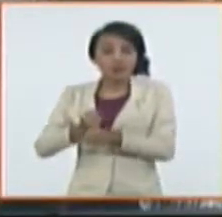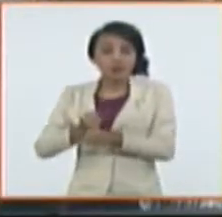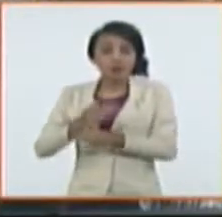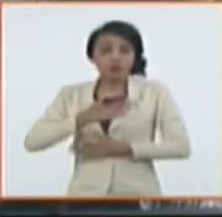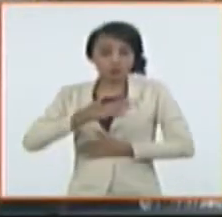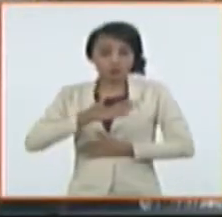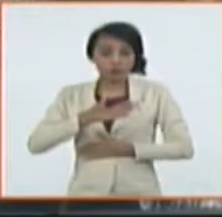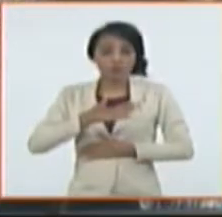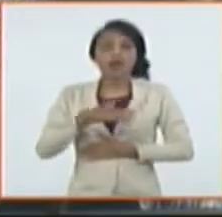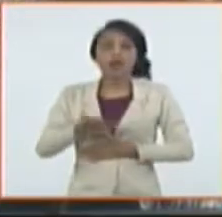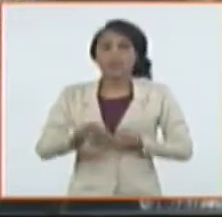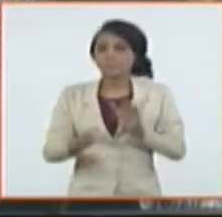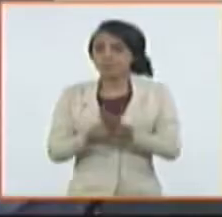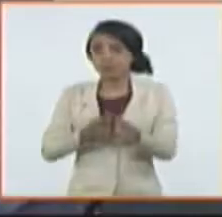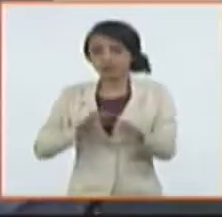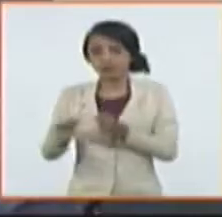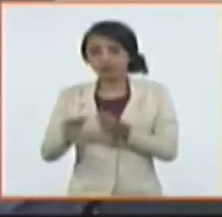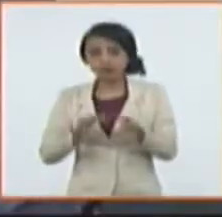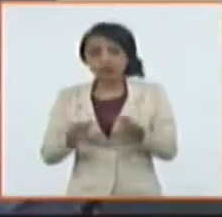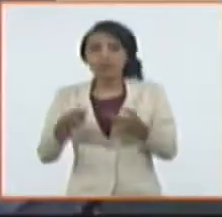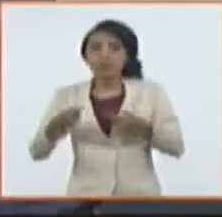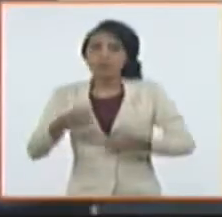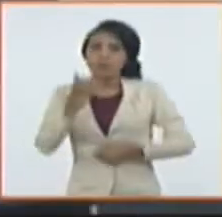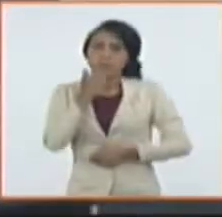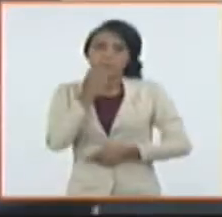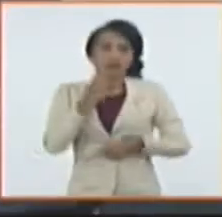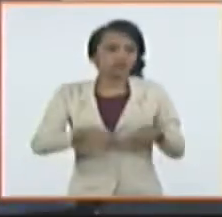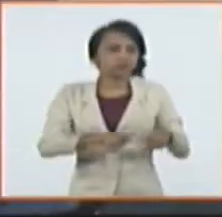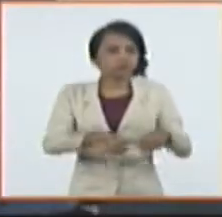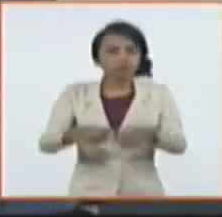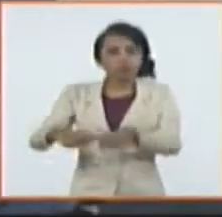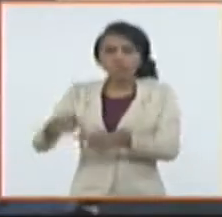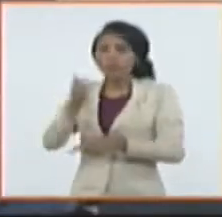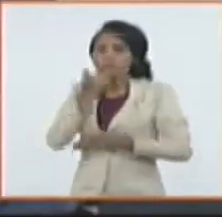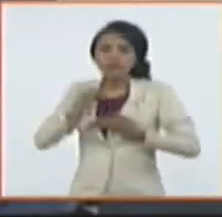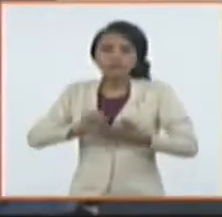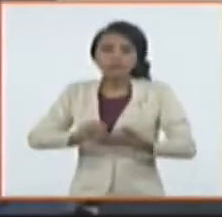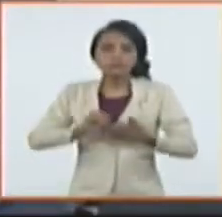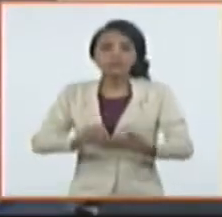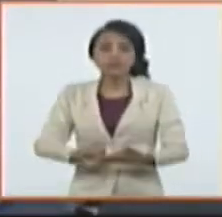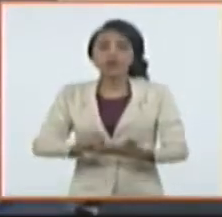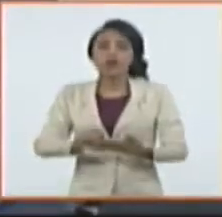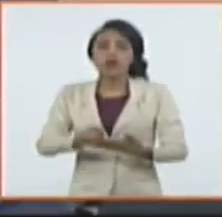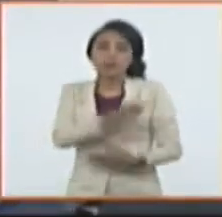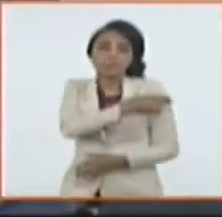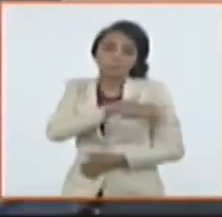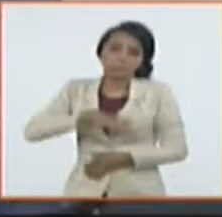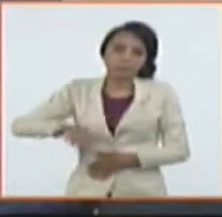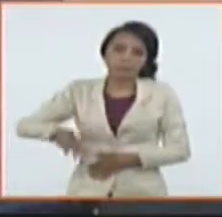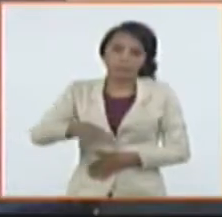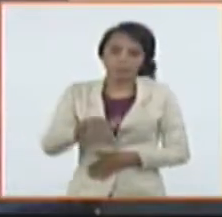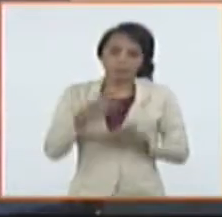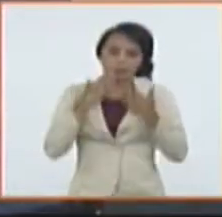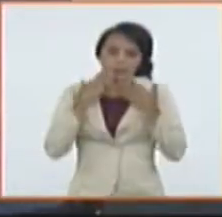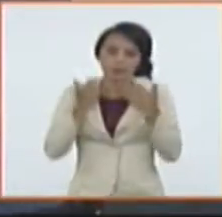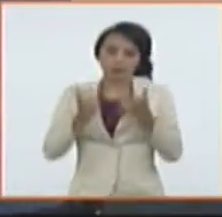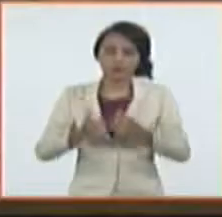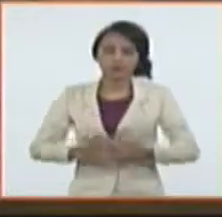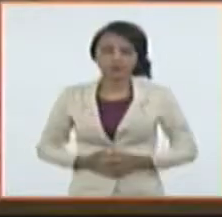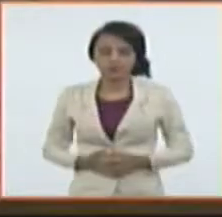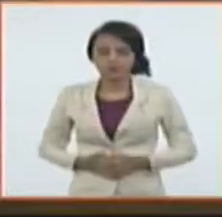implicar una mayor oferta de bienes y servicios en el tiempo inmediato y por lo tanto